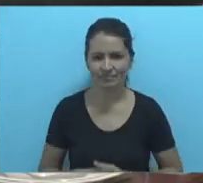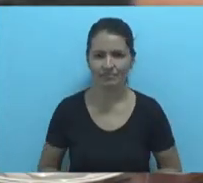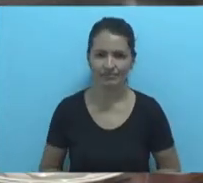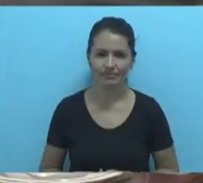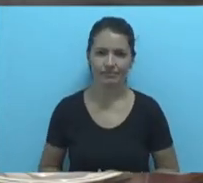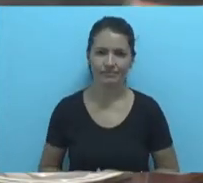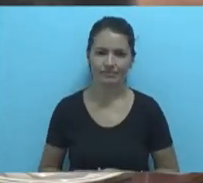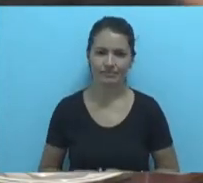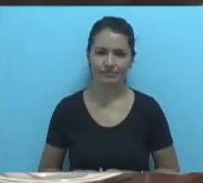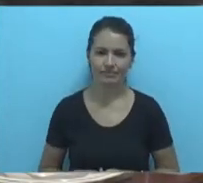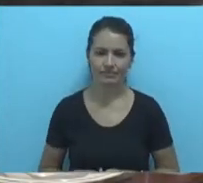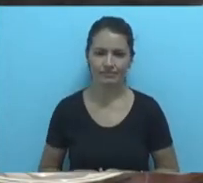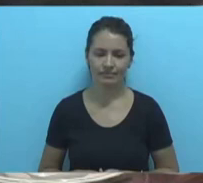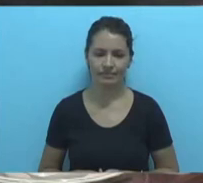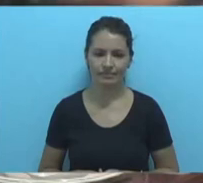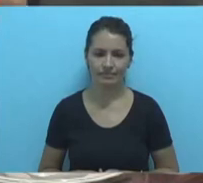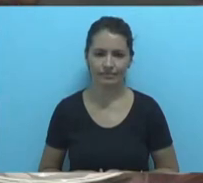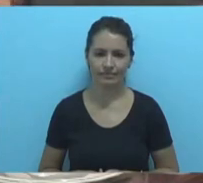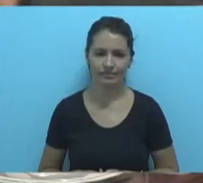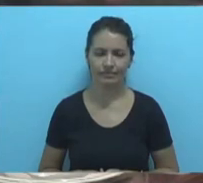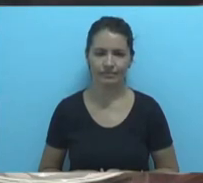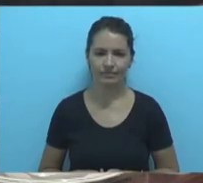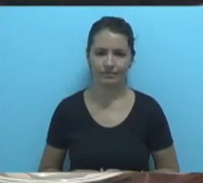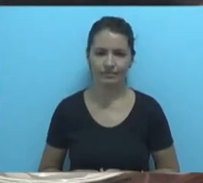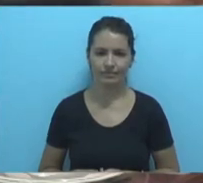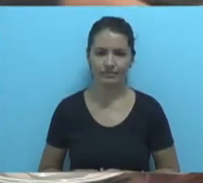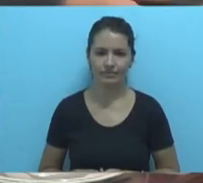y ciudadanas de la provincia de Santa Fe.